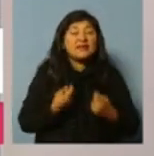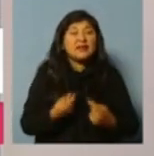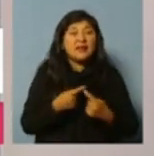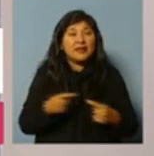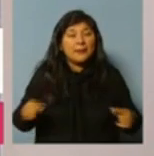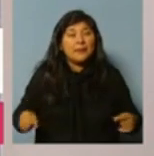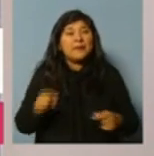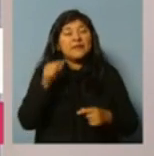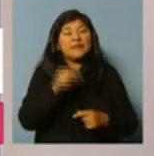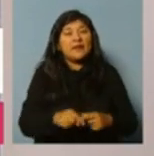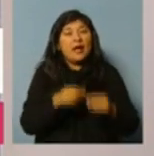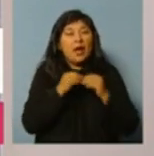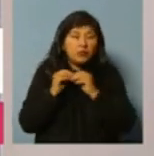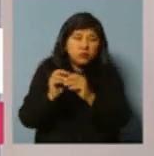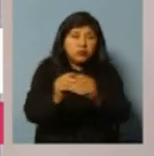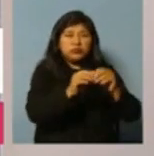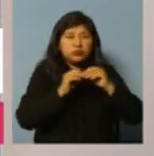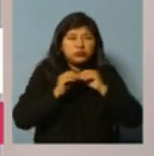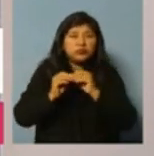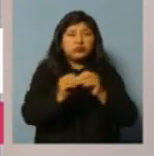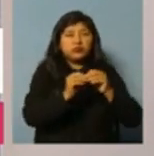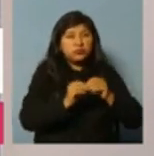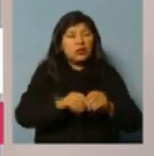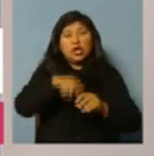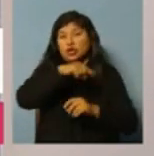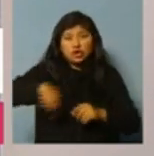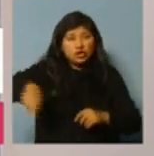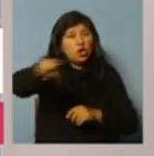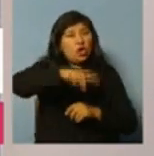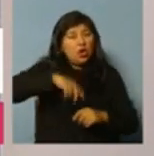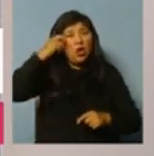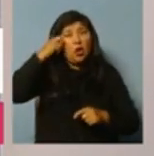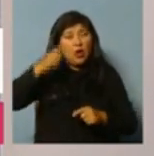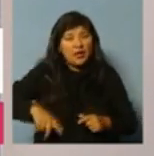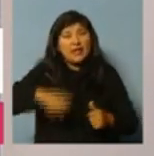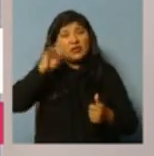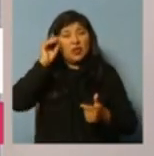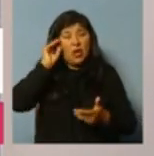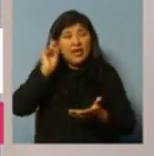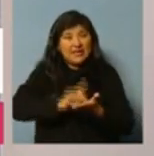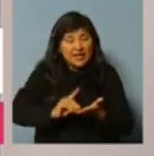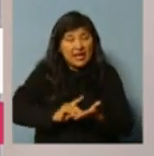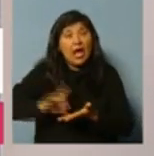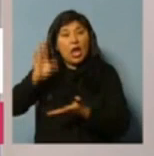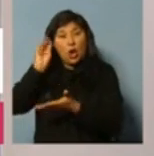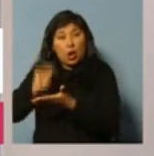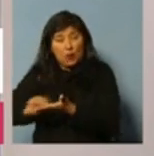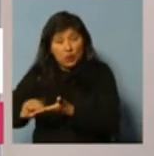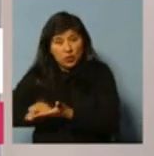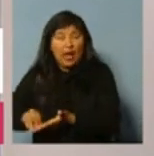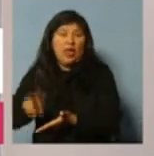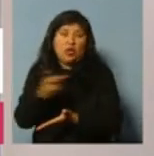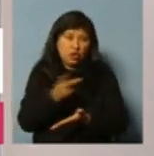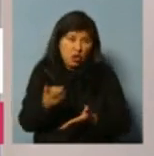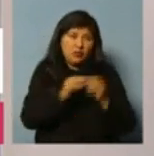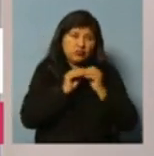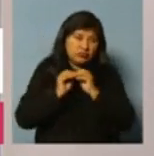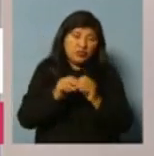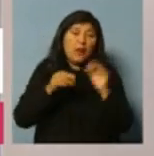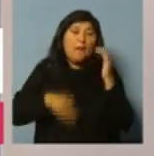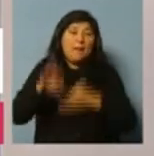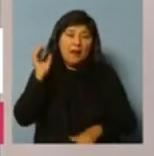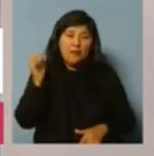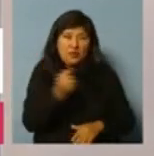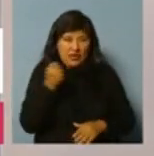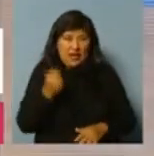nacional tanto en el senador a nación y en la cámara de diputados como una de las prioridades a tratar pasando al tema